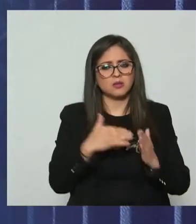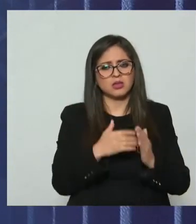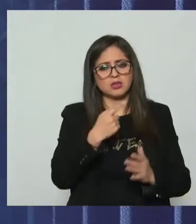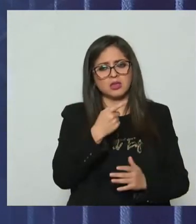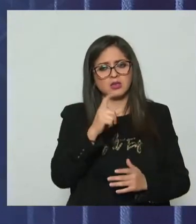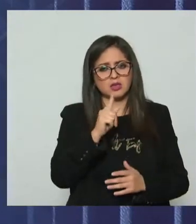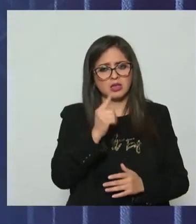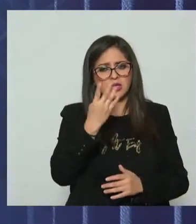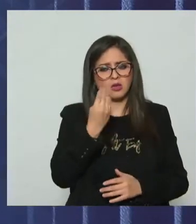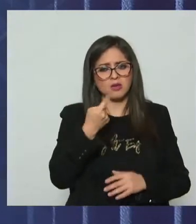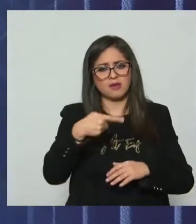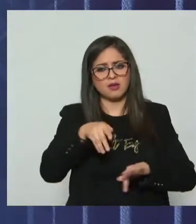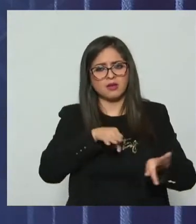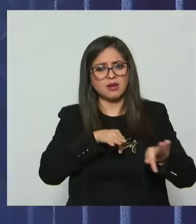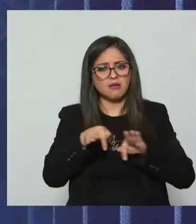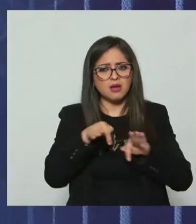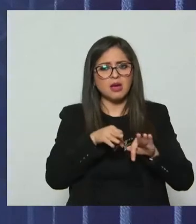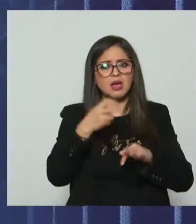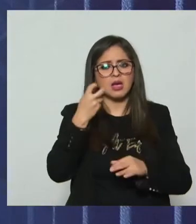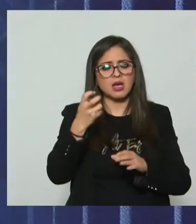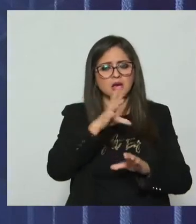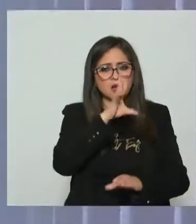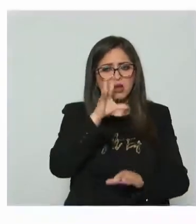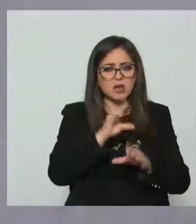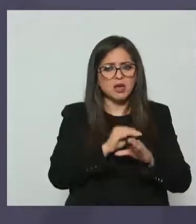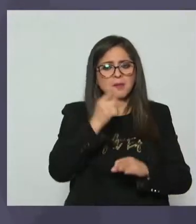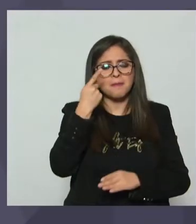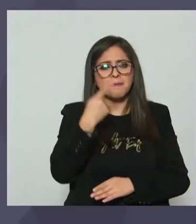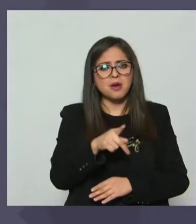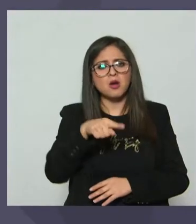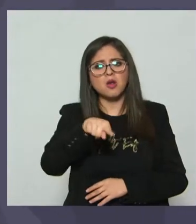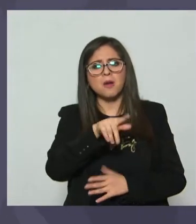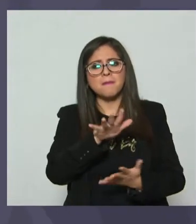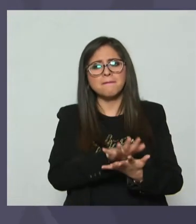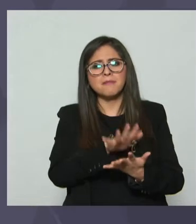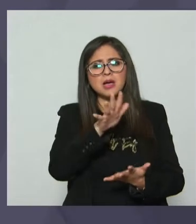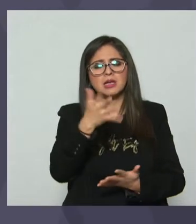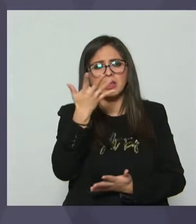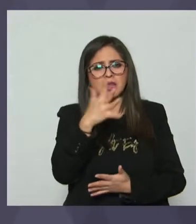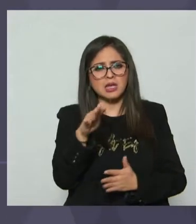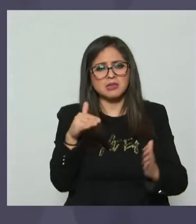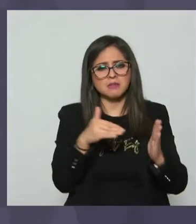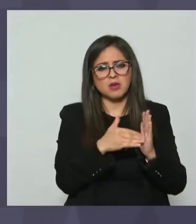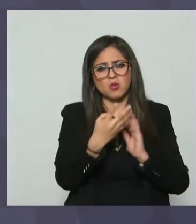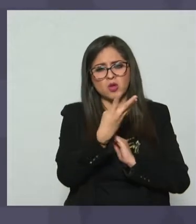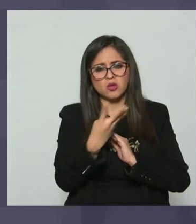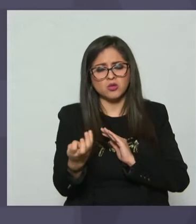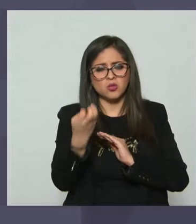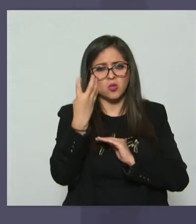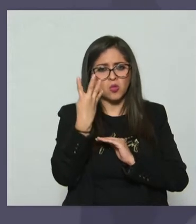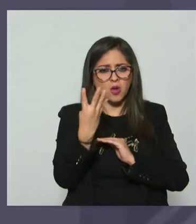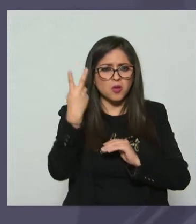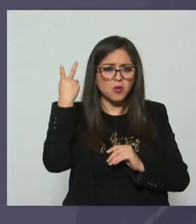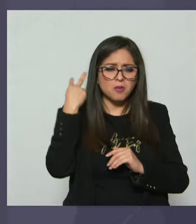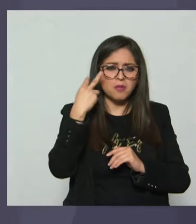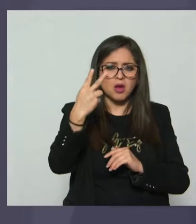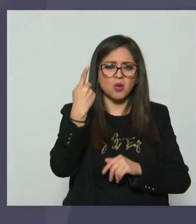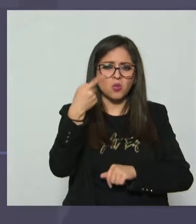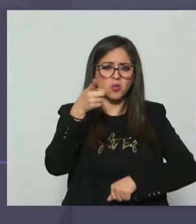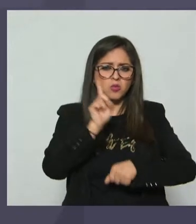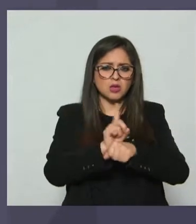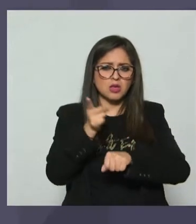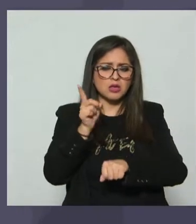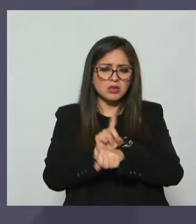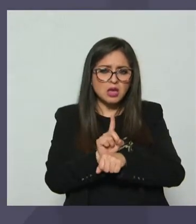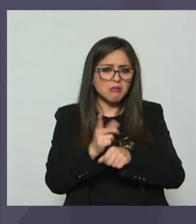105,679 empleos. Claro. Esta es la cobertura. Y la demanda es de 10,404 viajes al día,